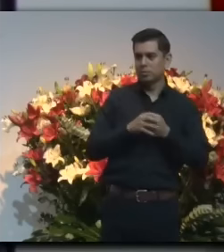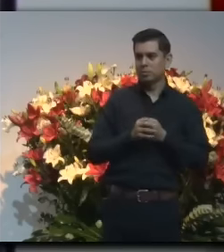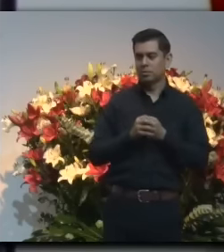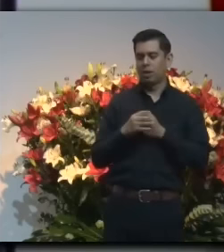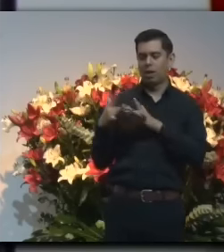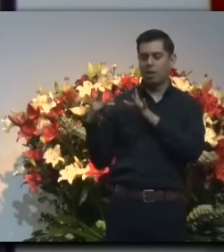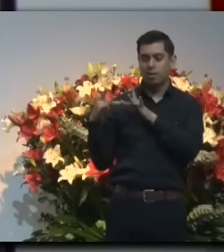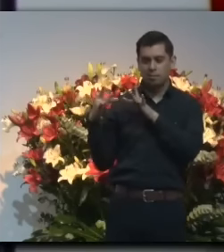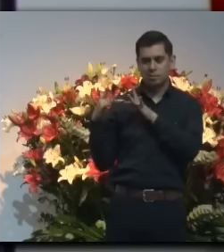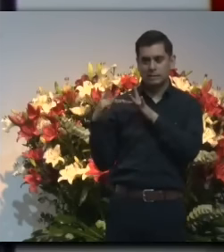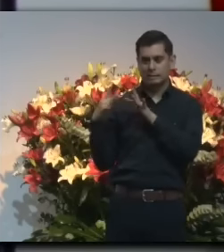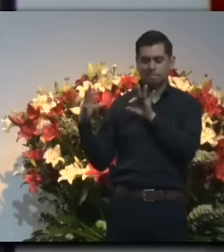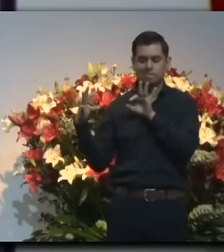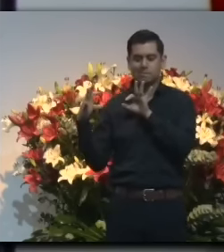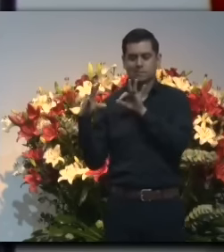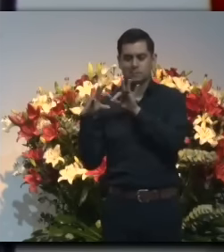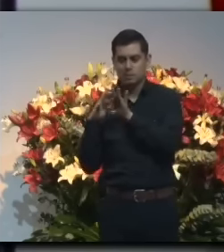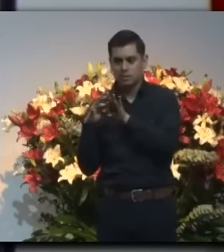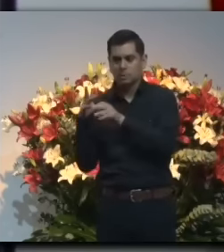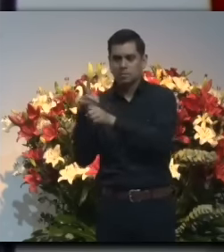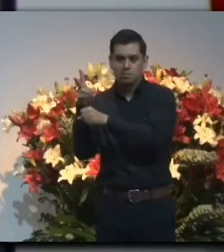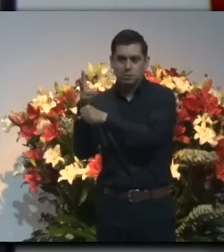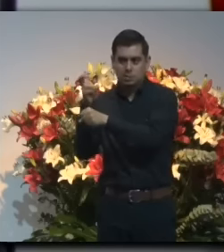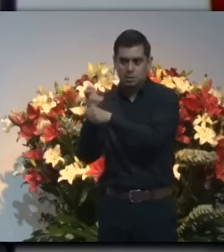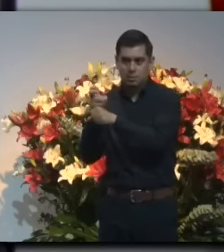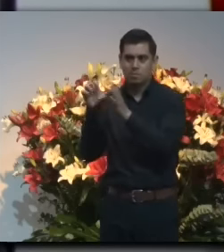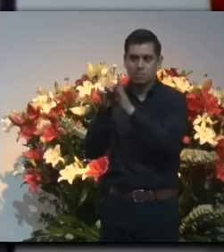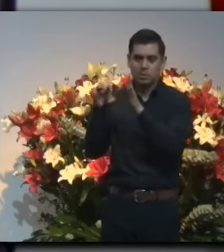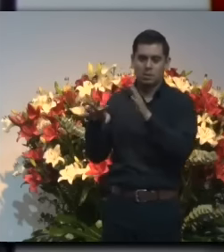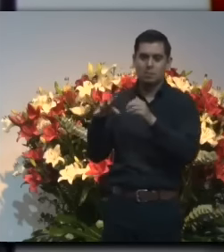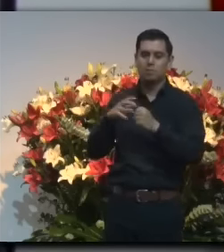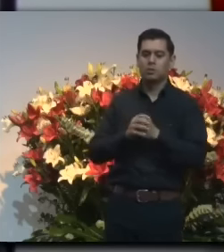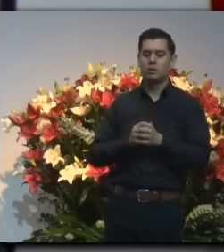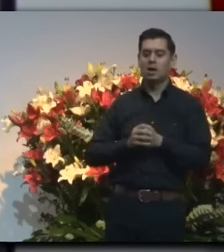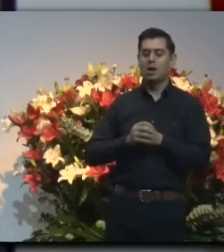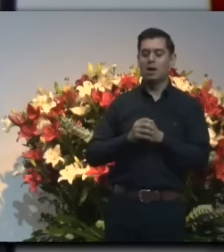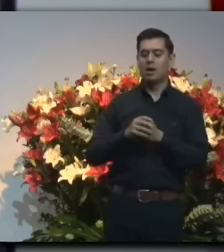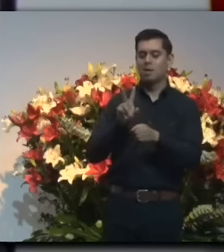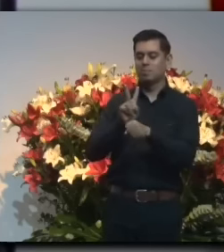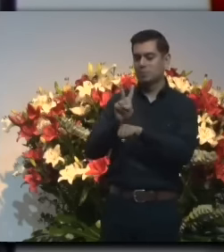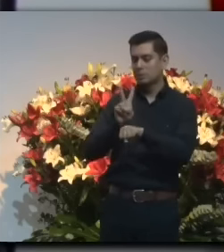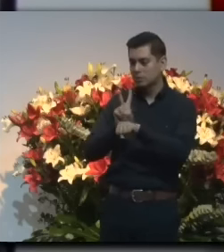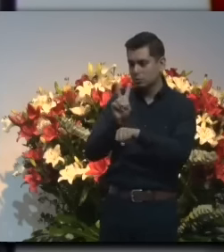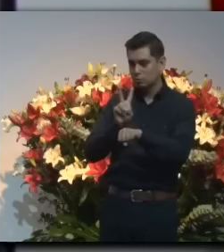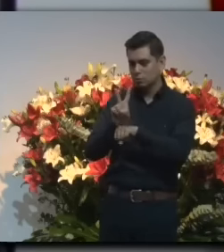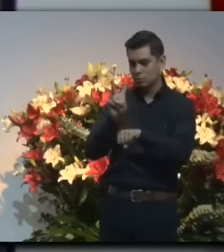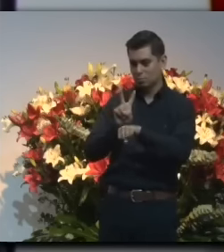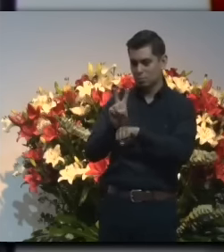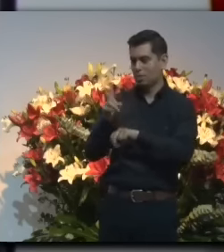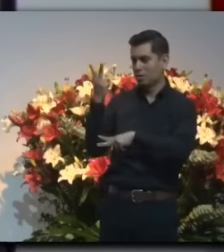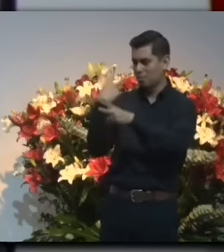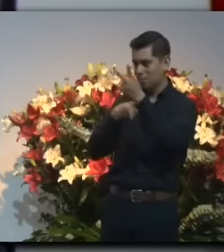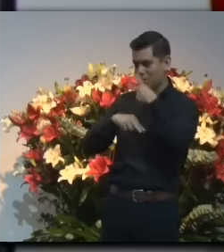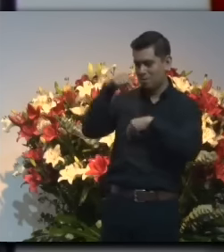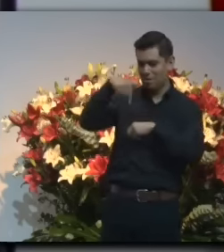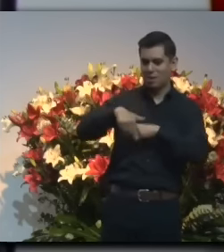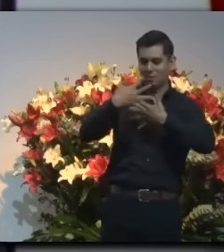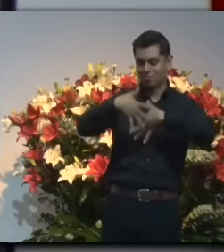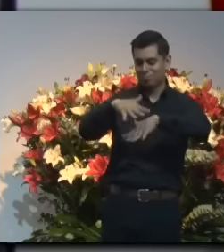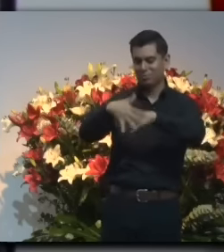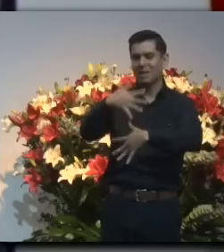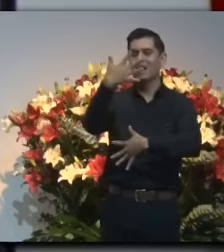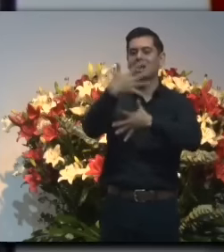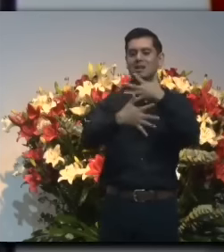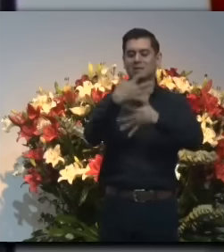relacionar íntimamente, o sea, no voy a invitar a Venezuela al desfile del 15 de septiembre. Lo que le hicieron